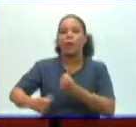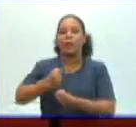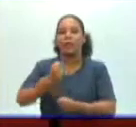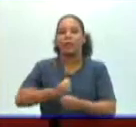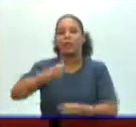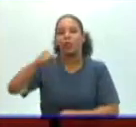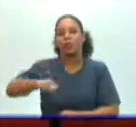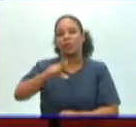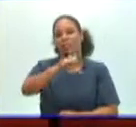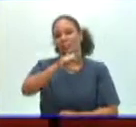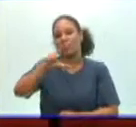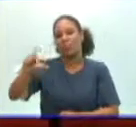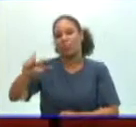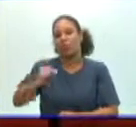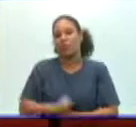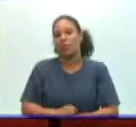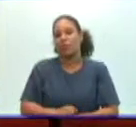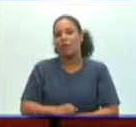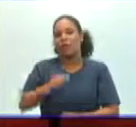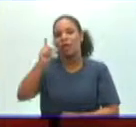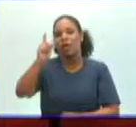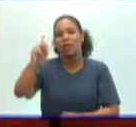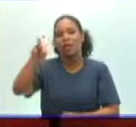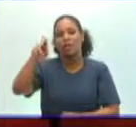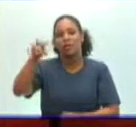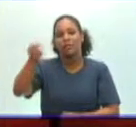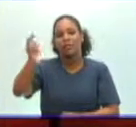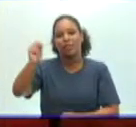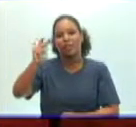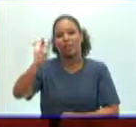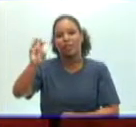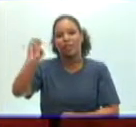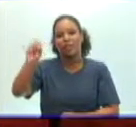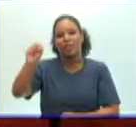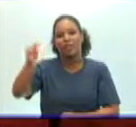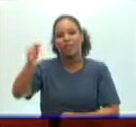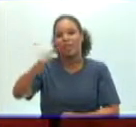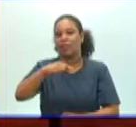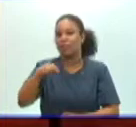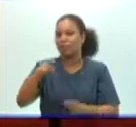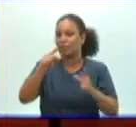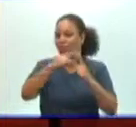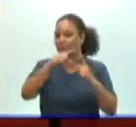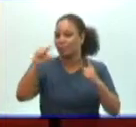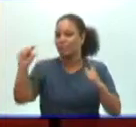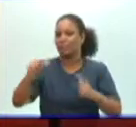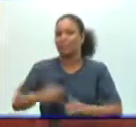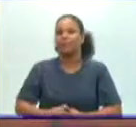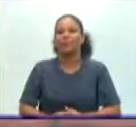el teorema de las transversales. Entonces, copiemos el tema de la clase.